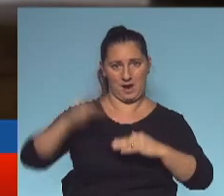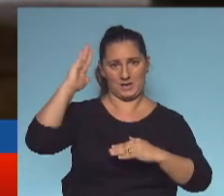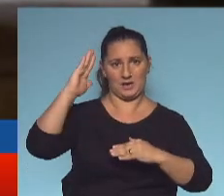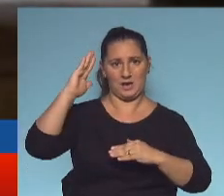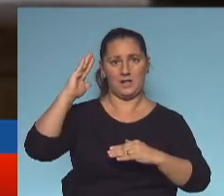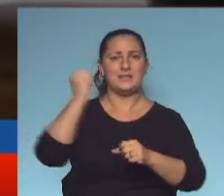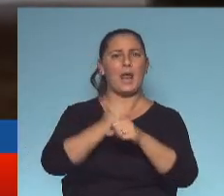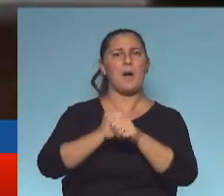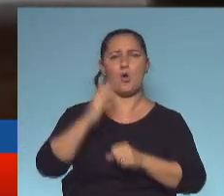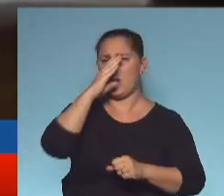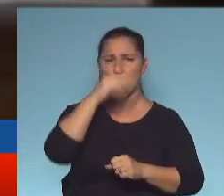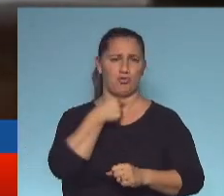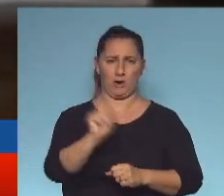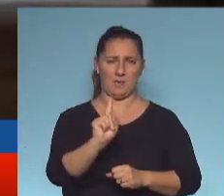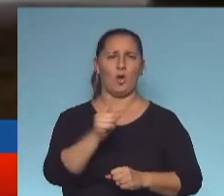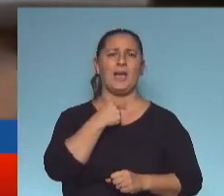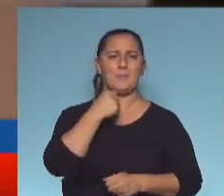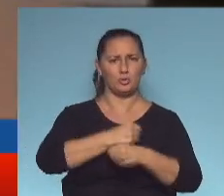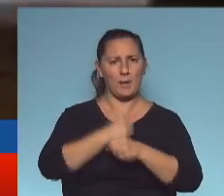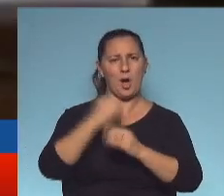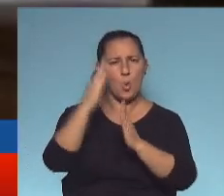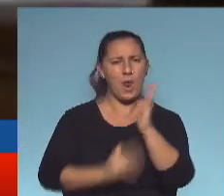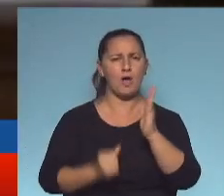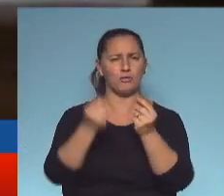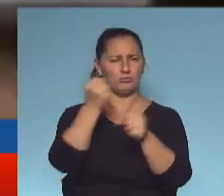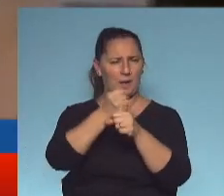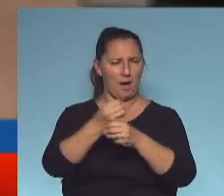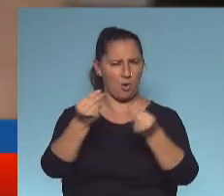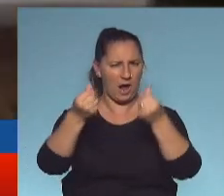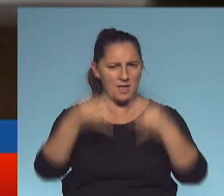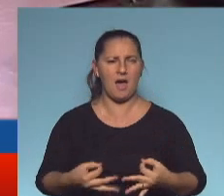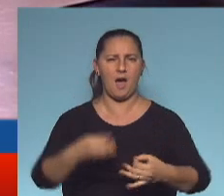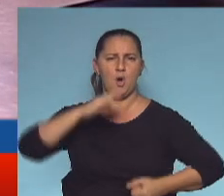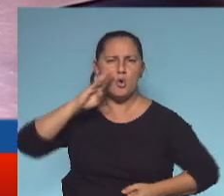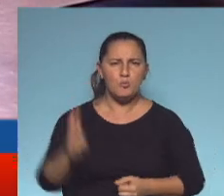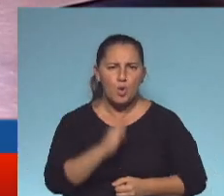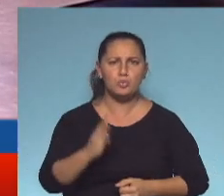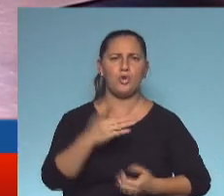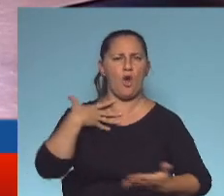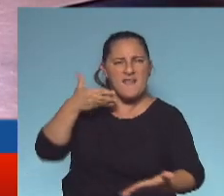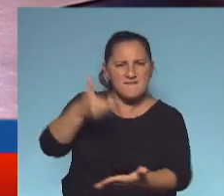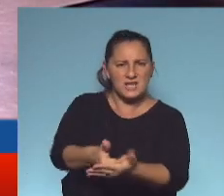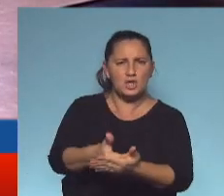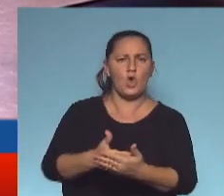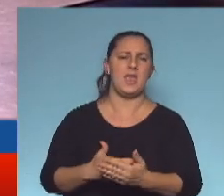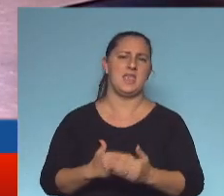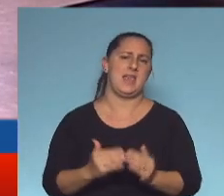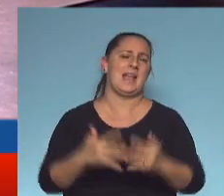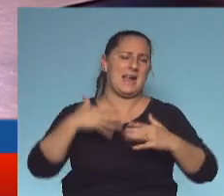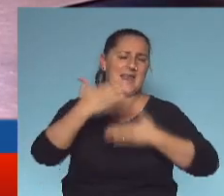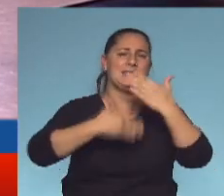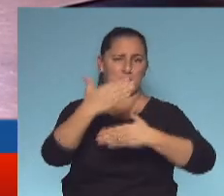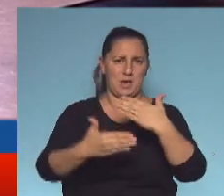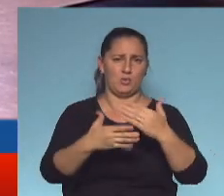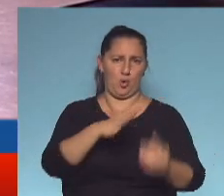la informalidad, queremos que gane la formalidad, el empleo de calidad, que gane la producción, la inversión y el crecimiento también en